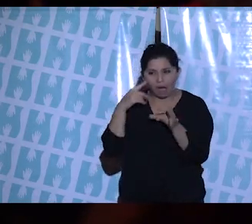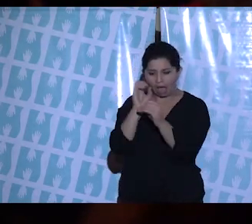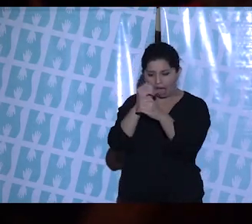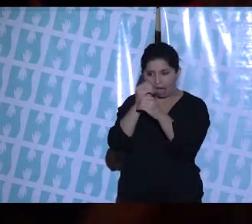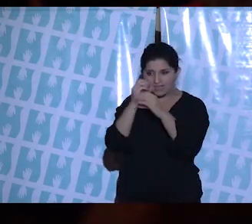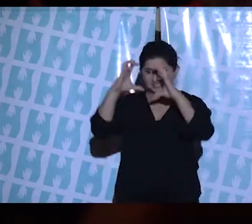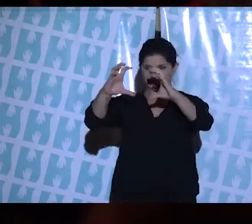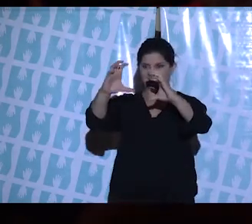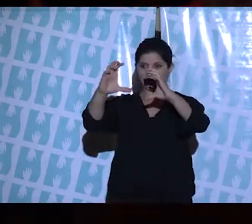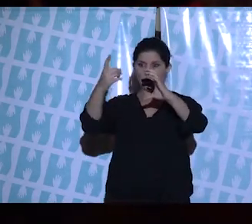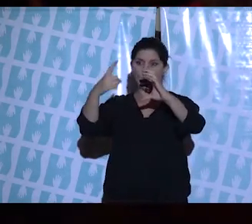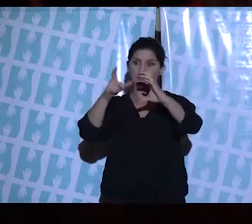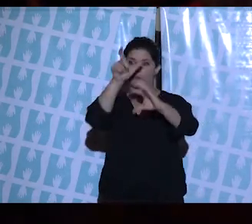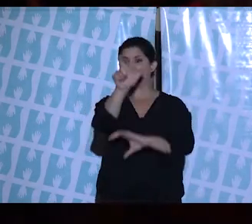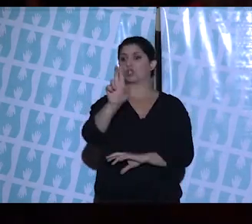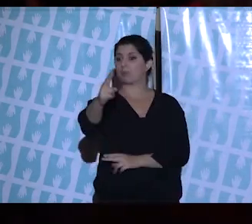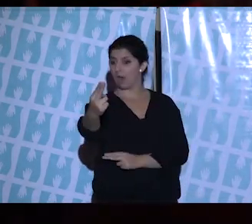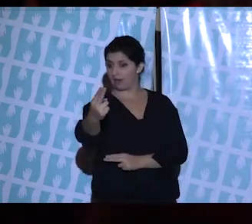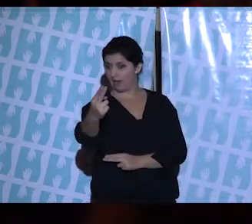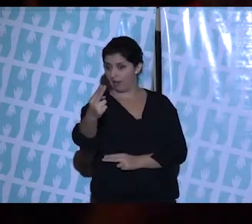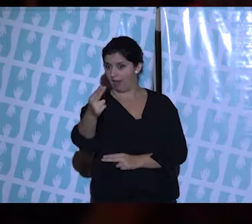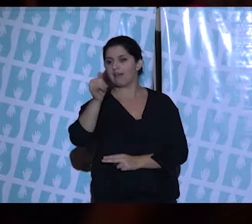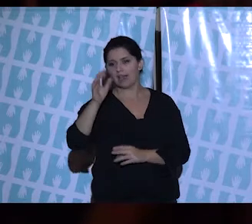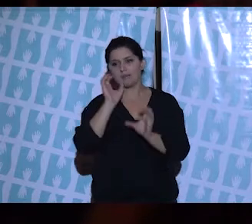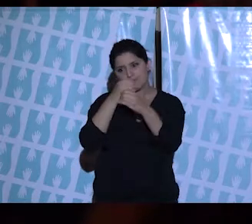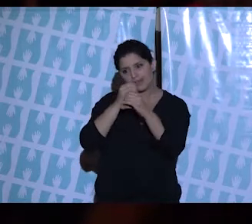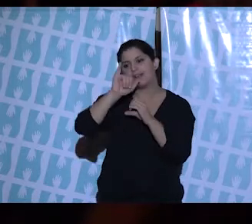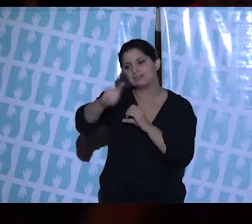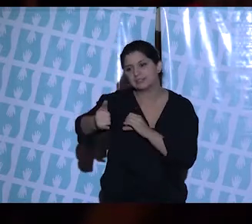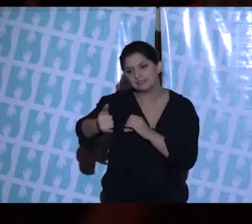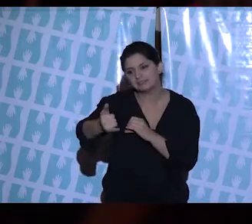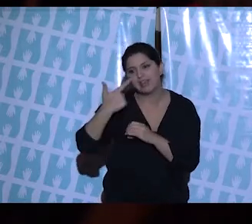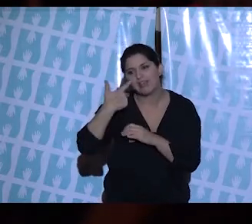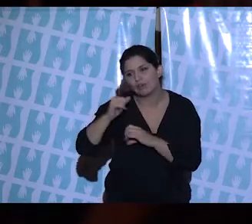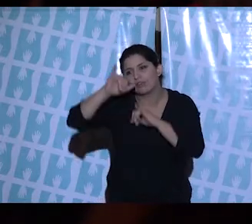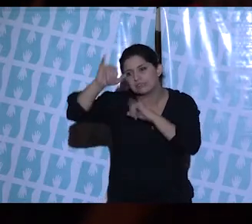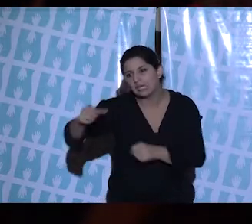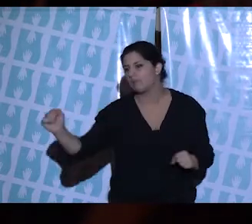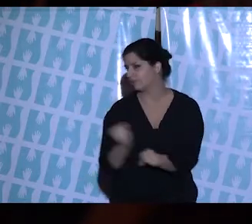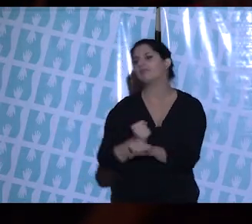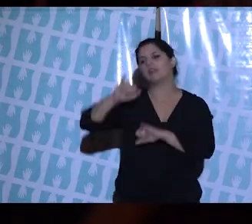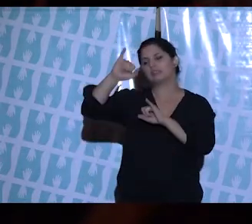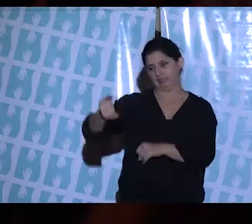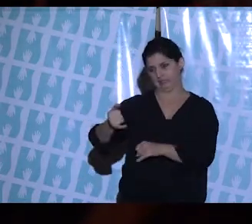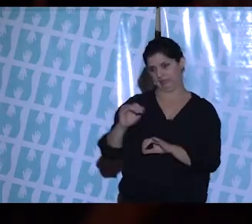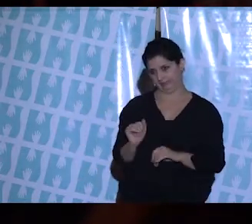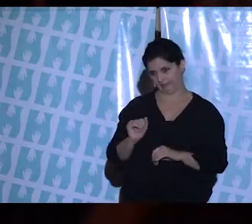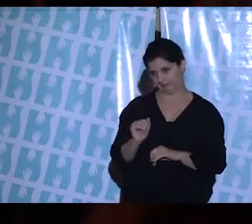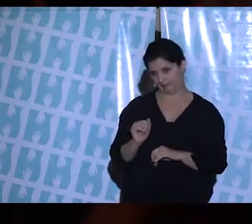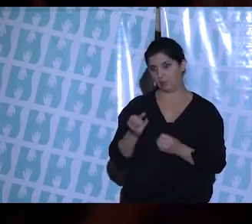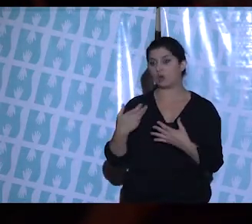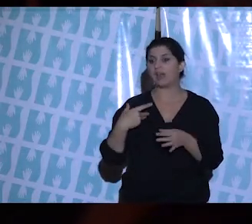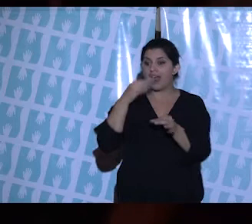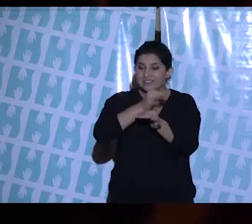el cerebro después de que el individuo ha fallecido. ¿Por qué? Porque tiene que haber pérdida de estas